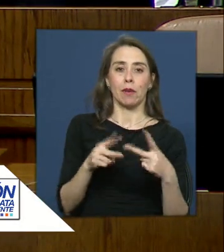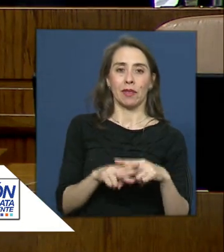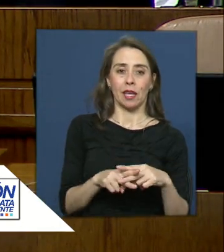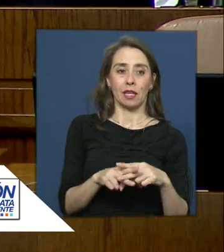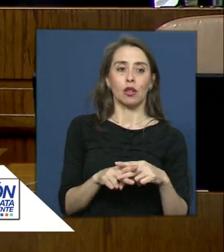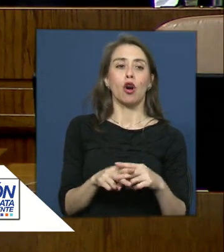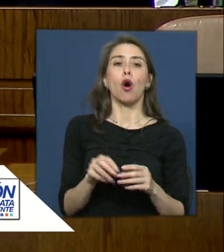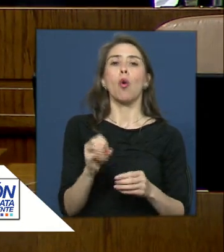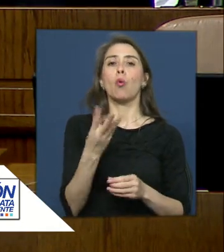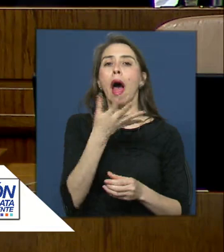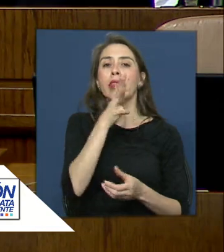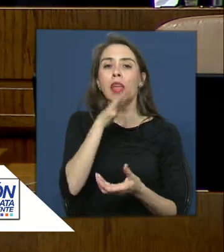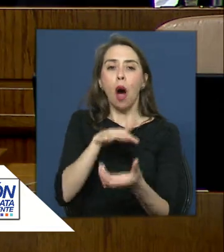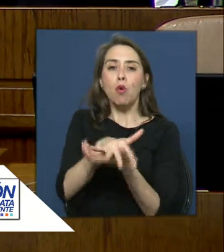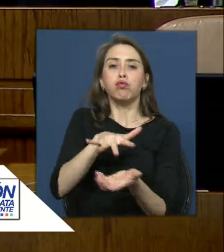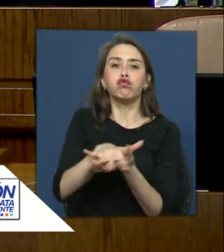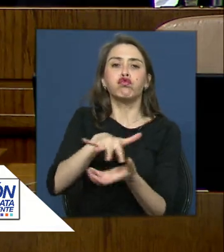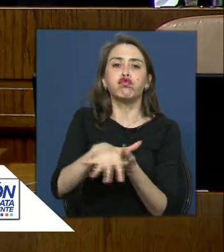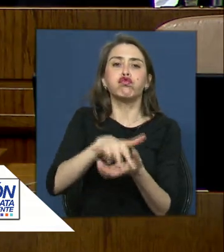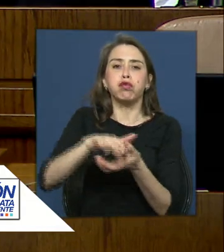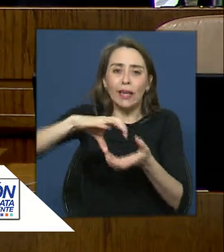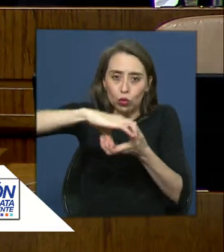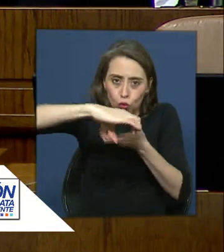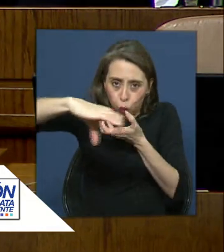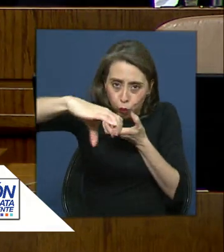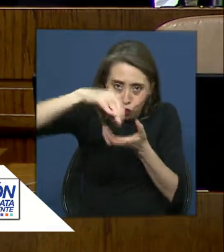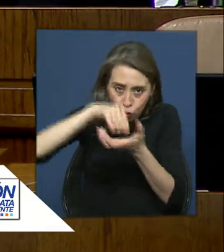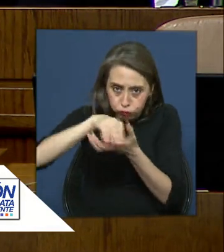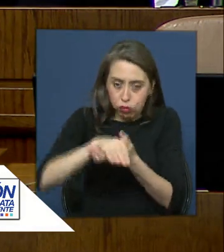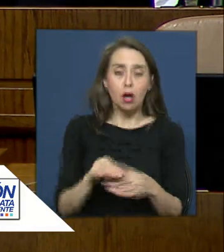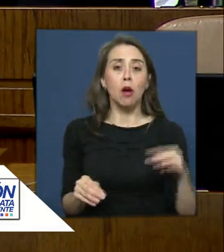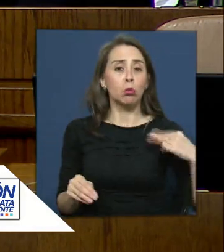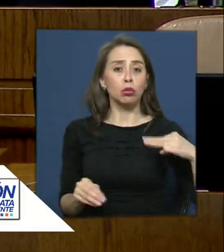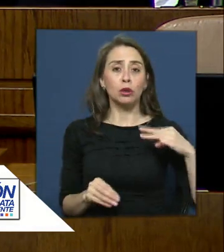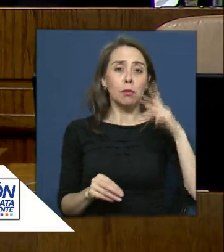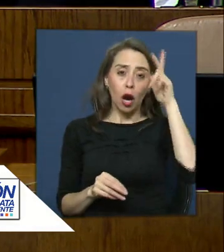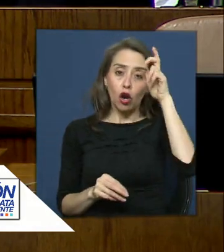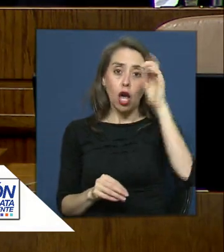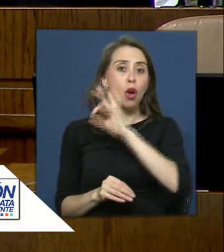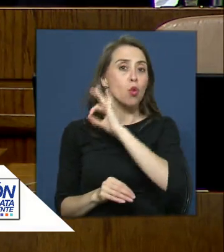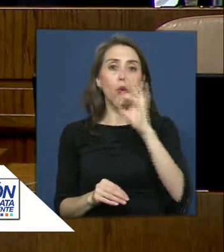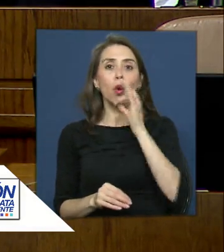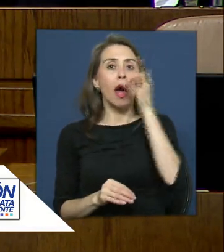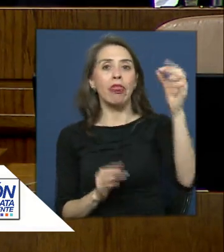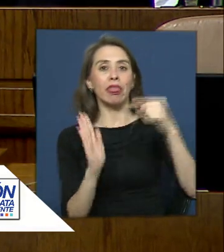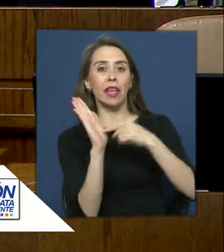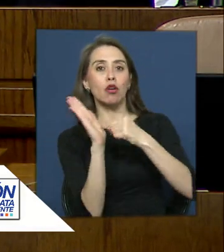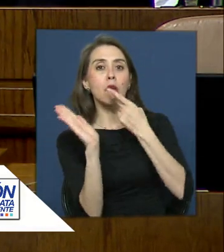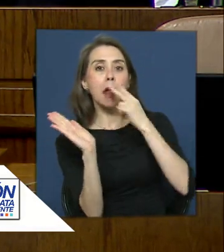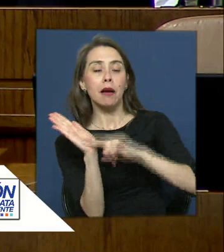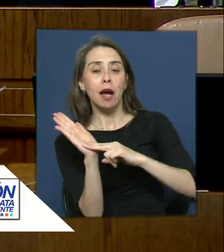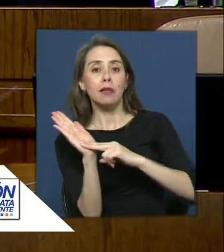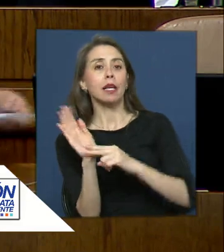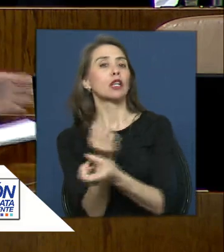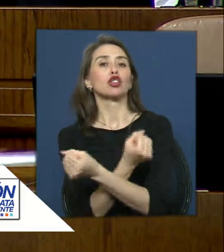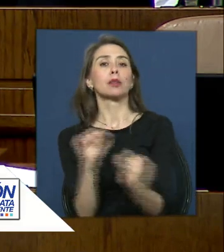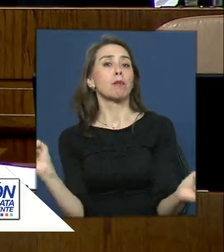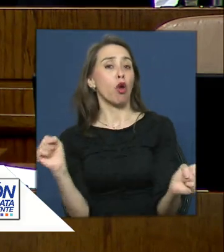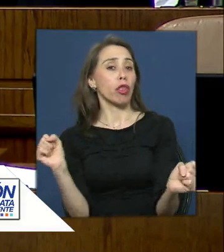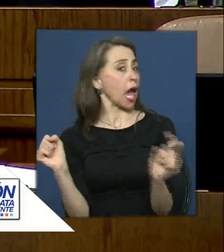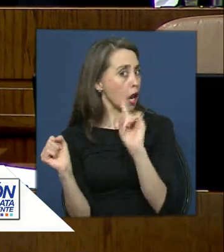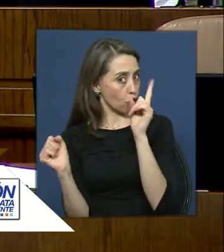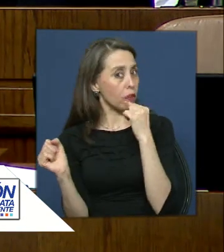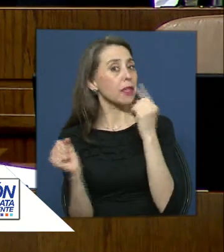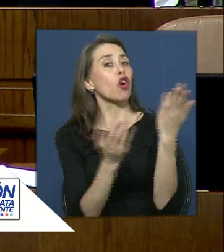de caudal estábamos hablando. La Municipalidad de Coyhaique nunca le dijo en este oficio que no había factibilidad, solamente que